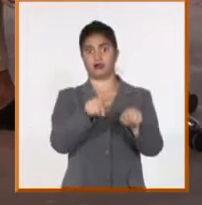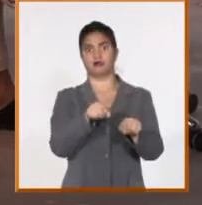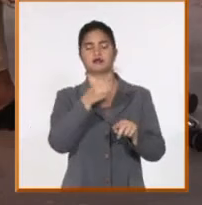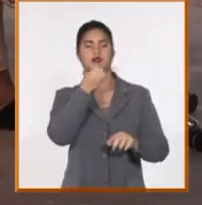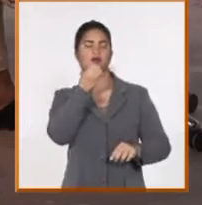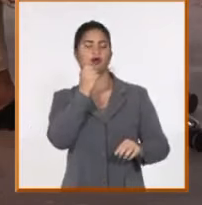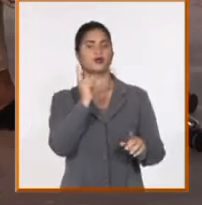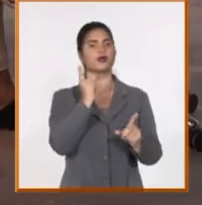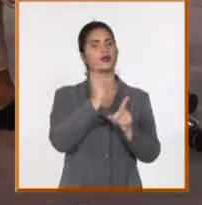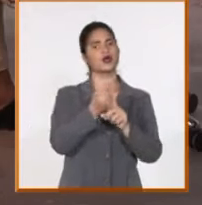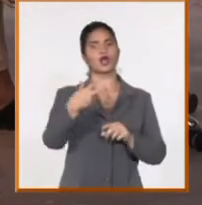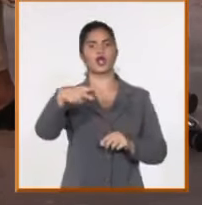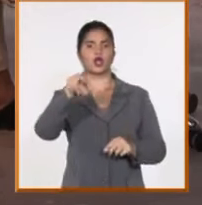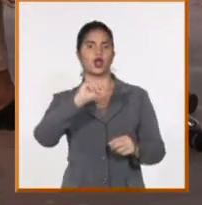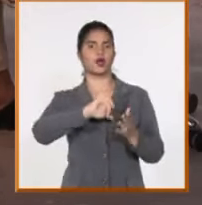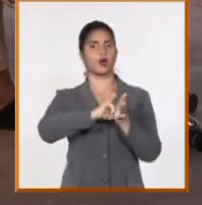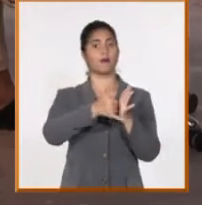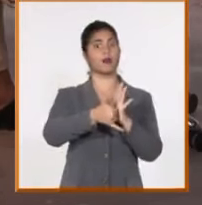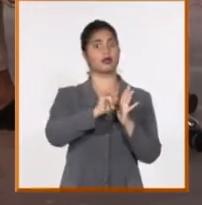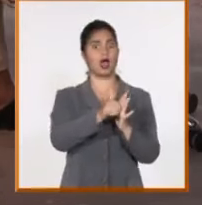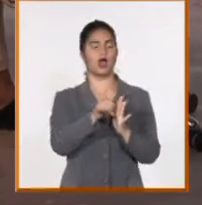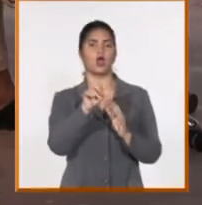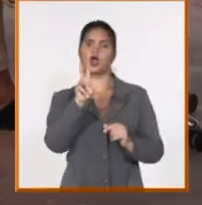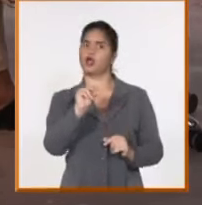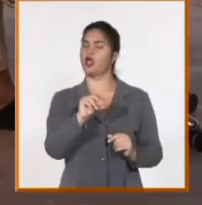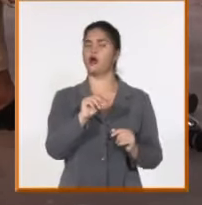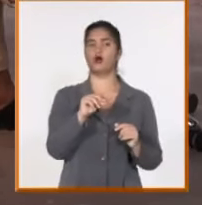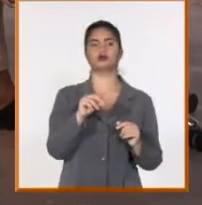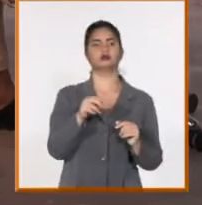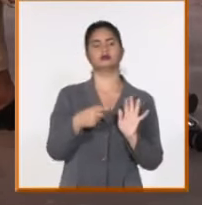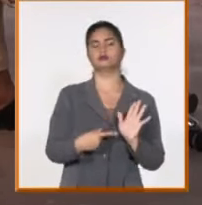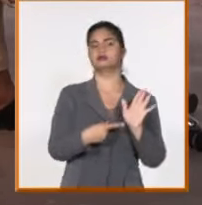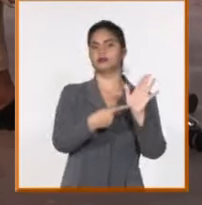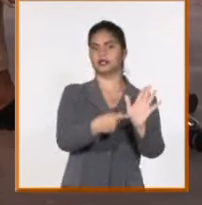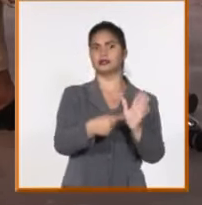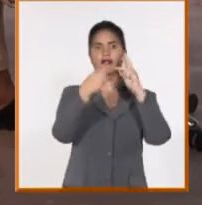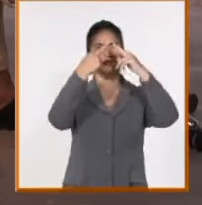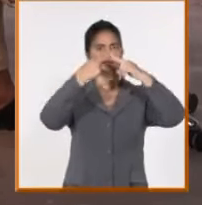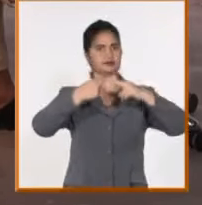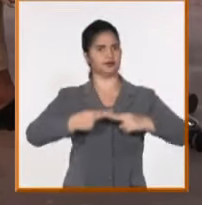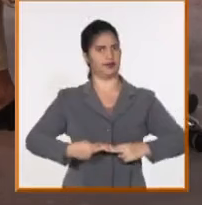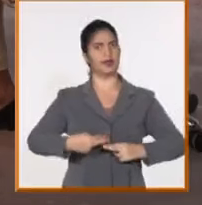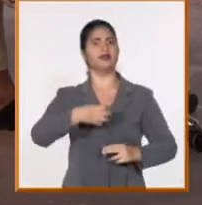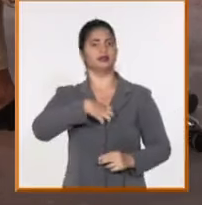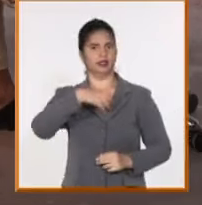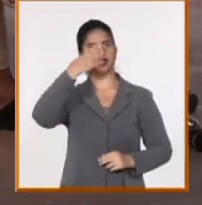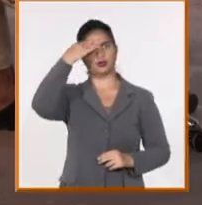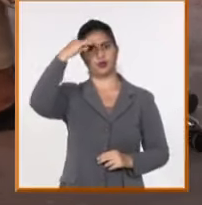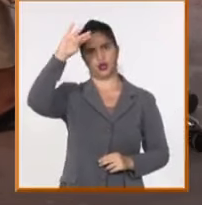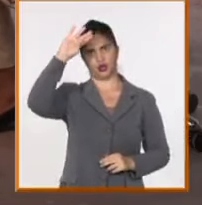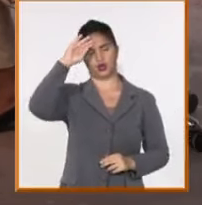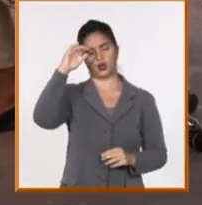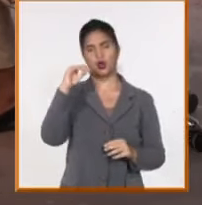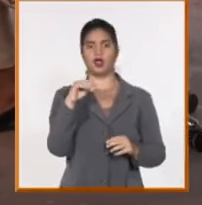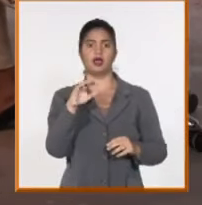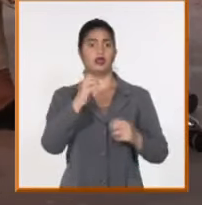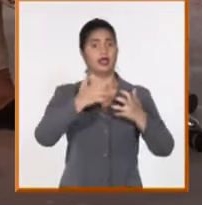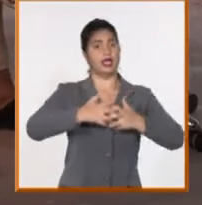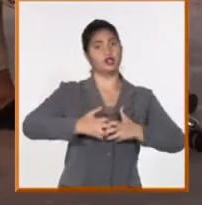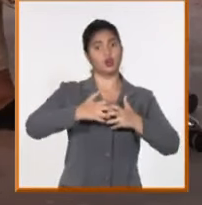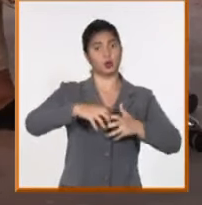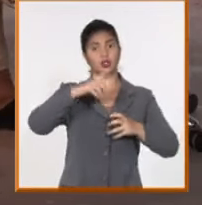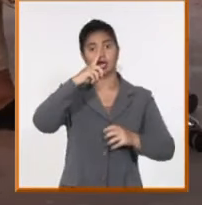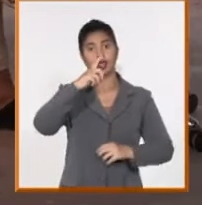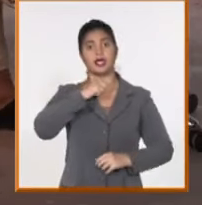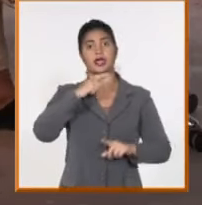encontrar nuevos mercados para la exportación y presentar la cartera de oportunidades que tenemos en Industrias Nexus para el tema